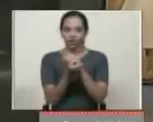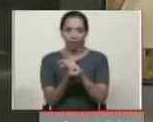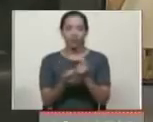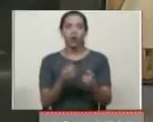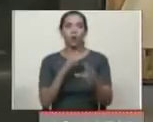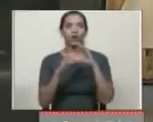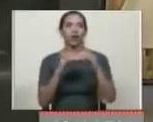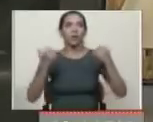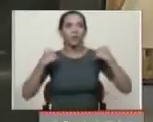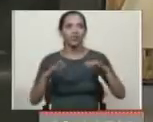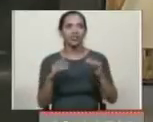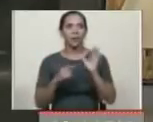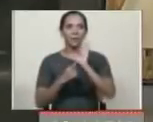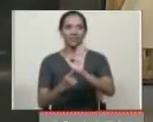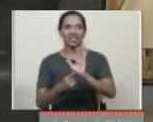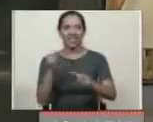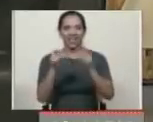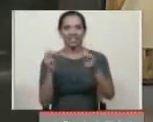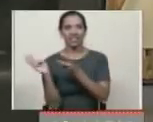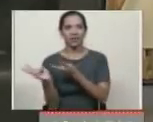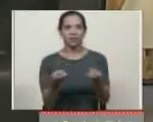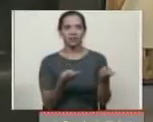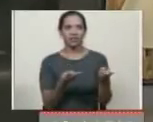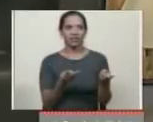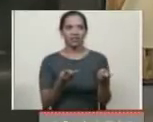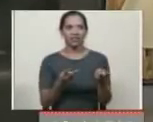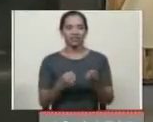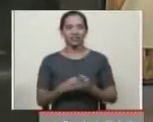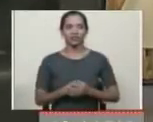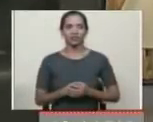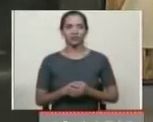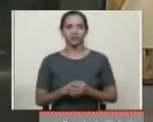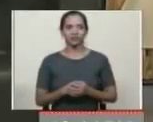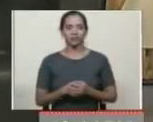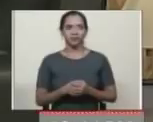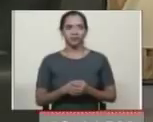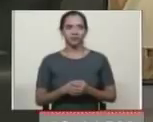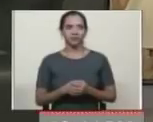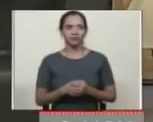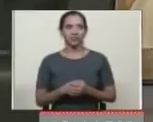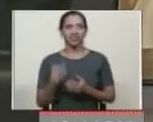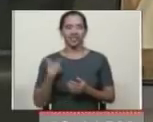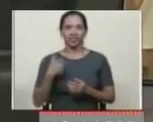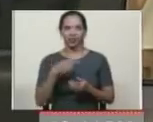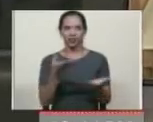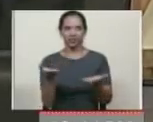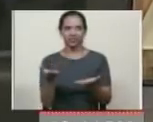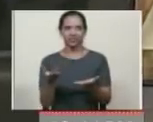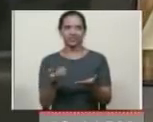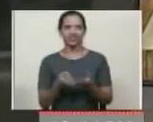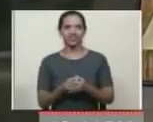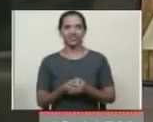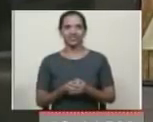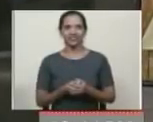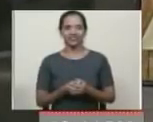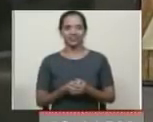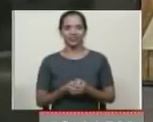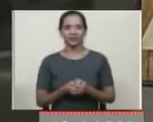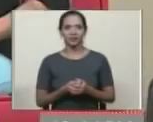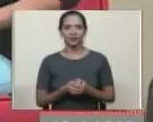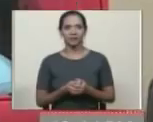Por cierto, vamos a presentar a la gente que está acá. Cindy Orlenis. Arroba Orlenis Report. Ahorita tú. No. Te tumbaron Orlenis Report.